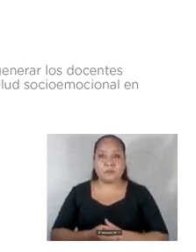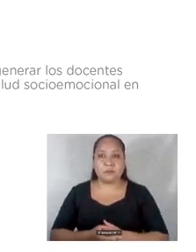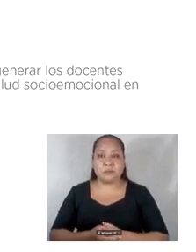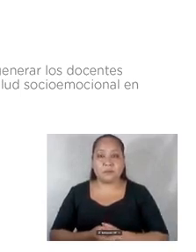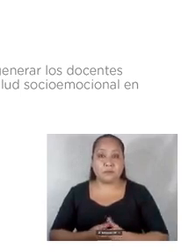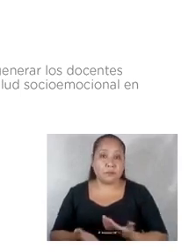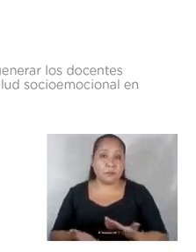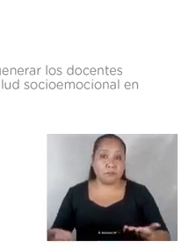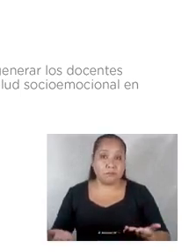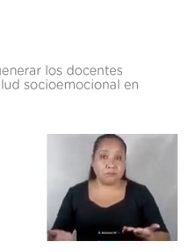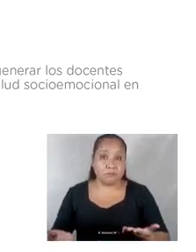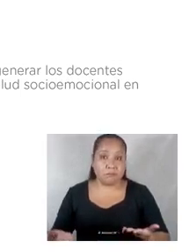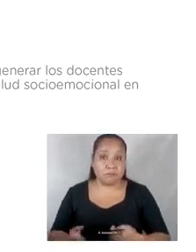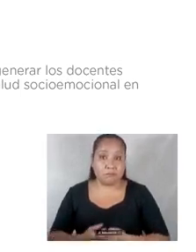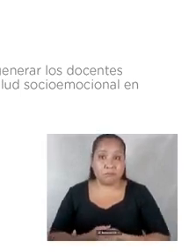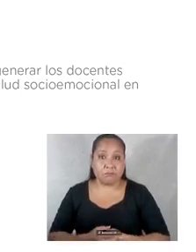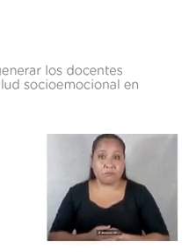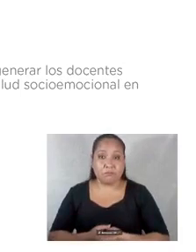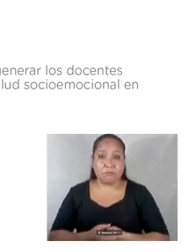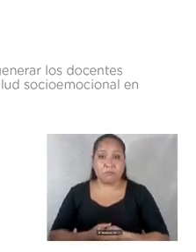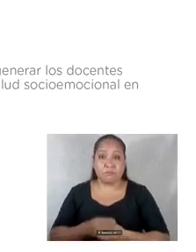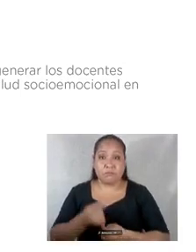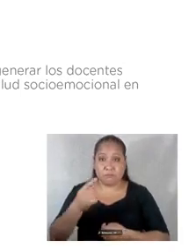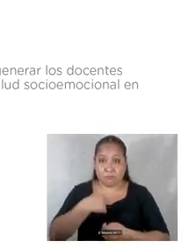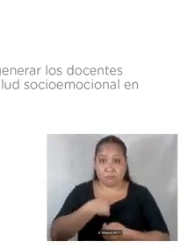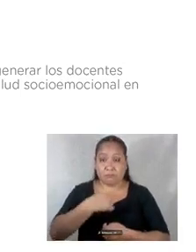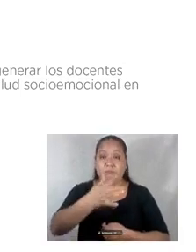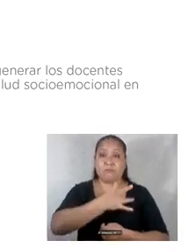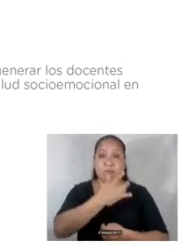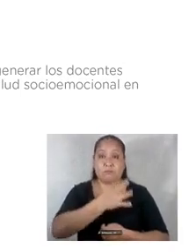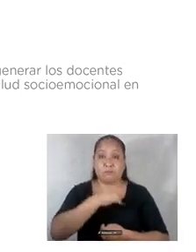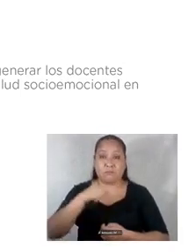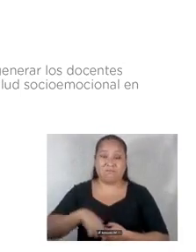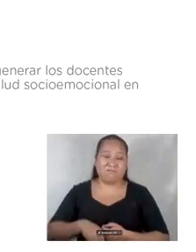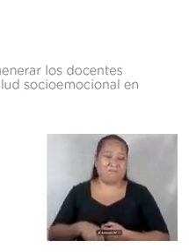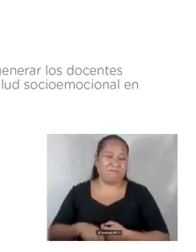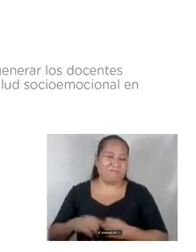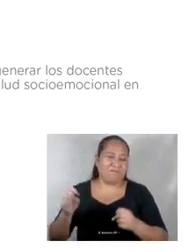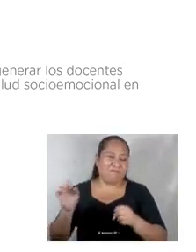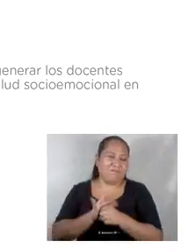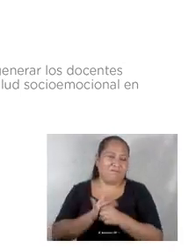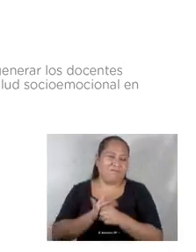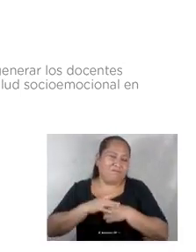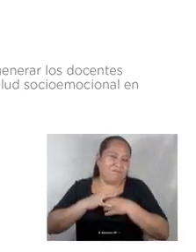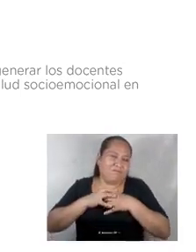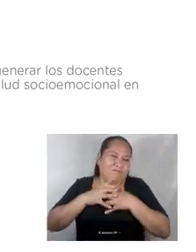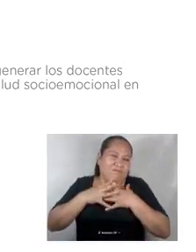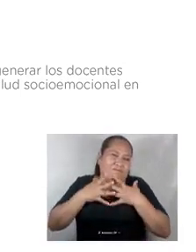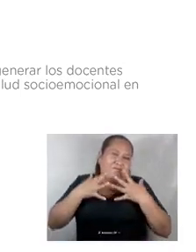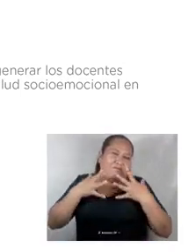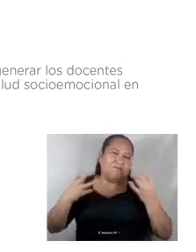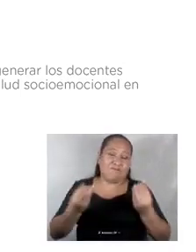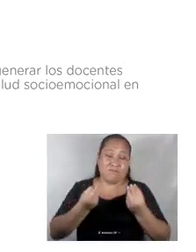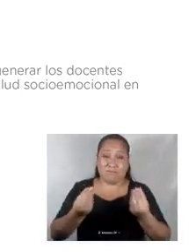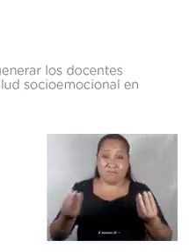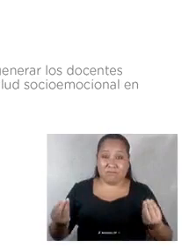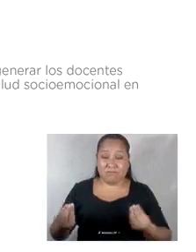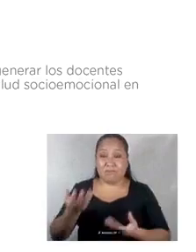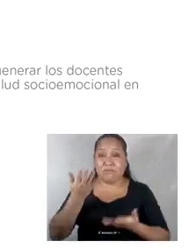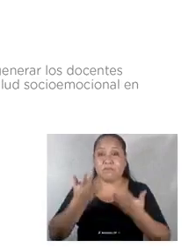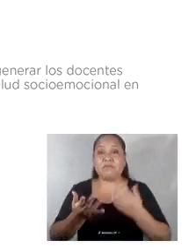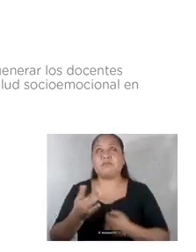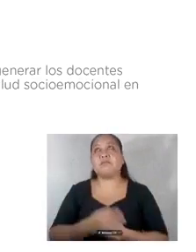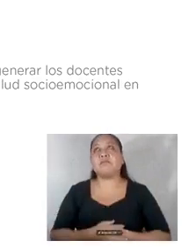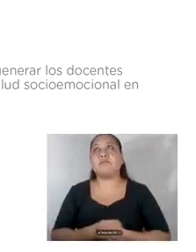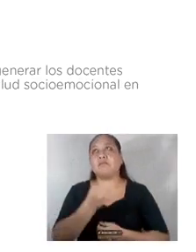Entonces, si siento que esto me desborda y nos ayuda, por favor, esto no es como cuando a veces uno